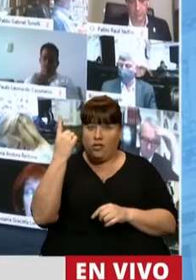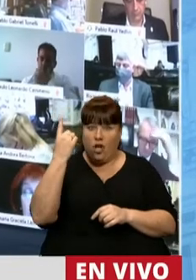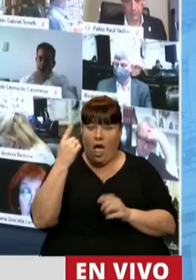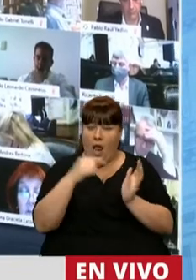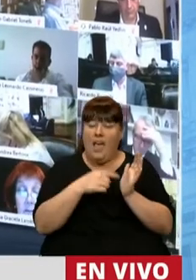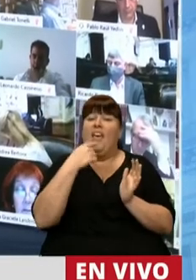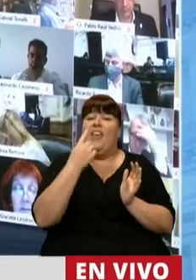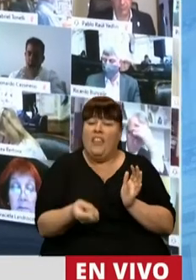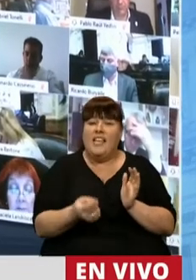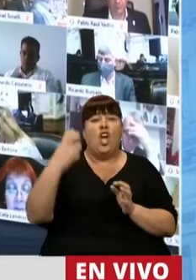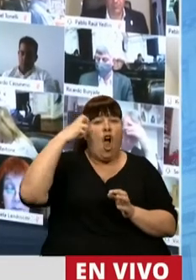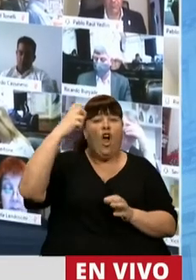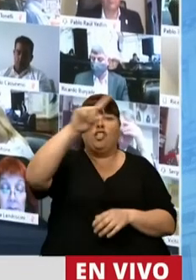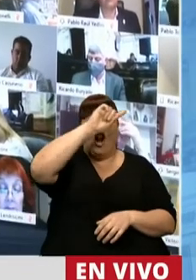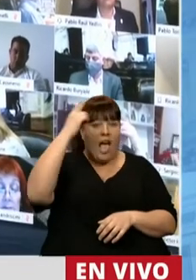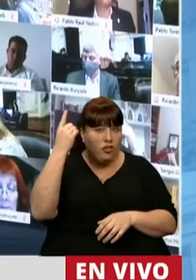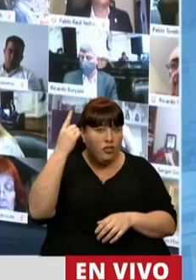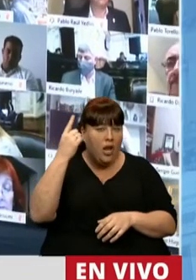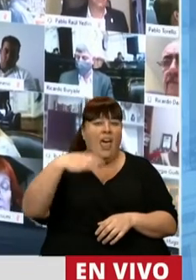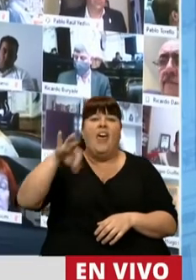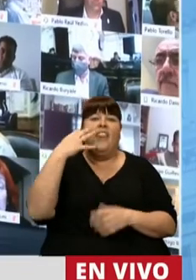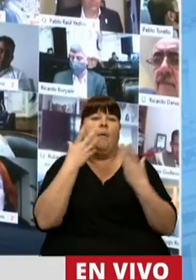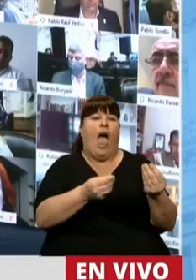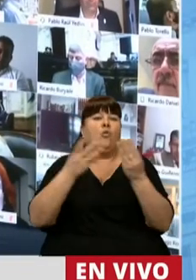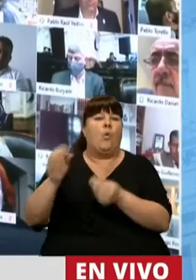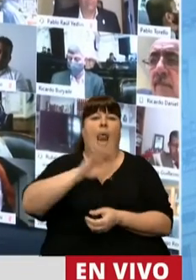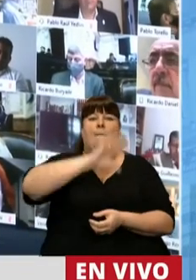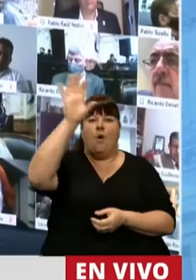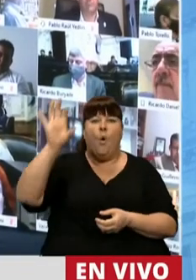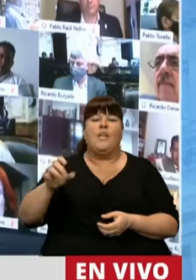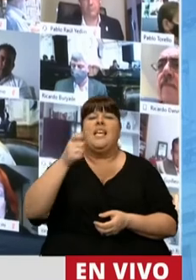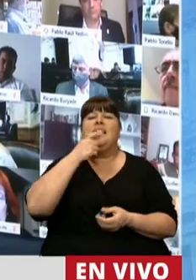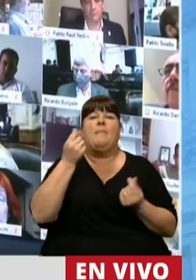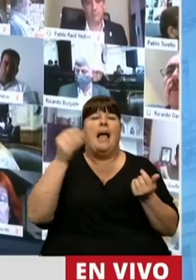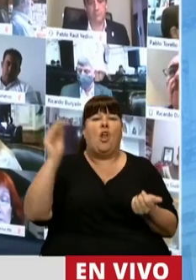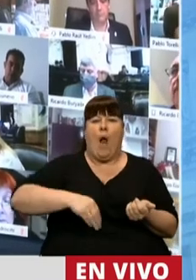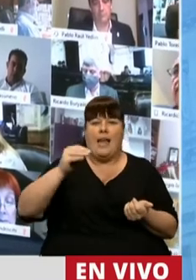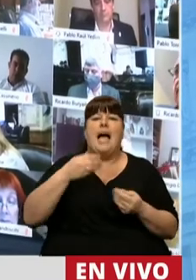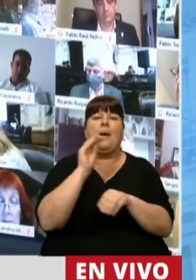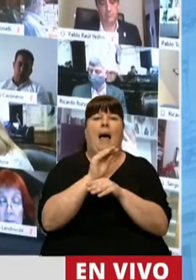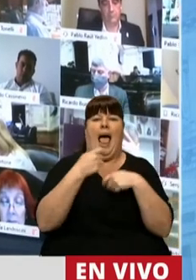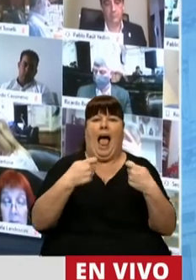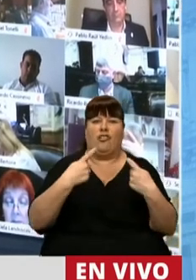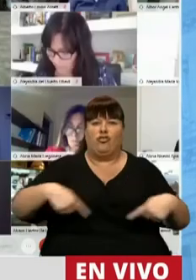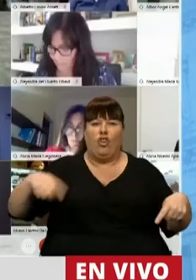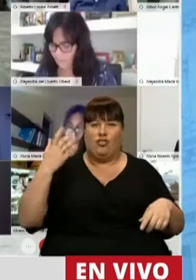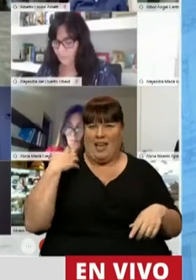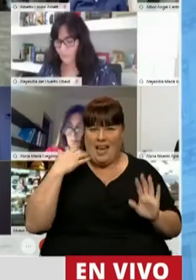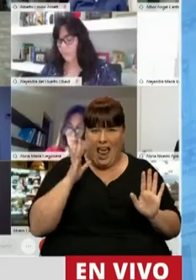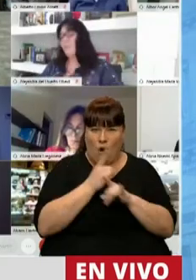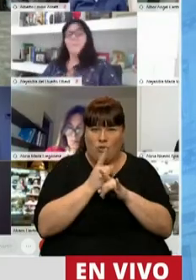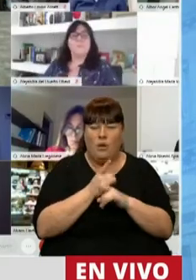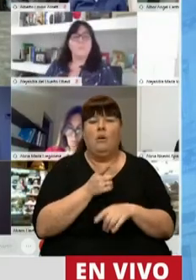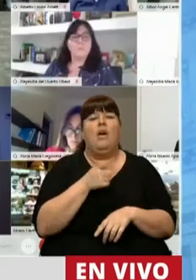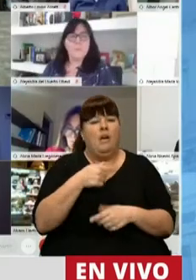Nacional, que dice que el Congreso de la Nación debe auxiliar a las provincias cuyas rentas no alcancen a cubrir sus gastos ordinarios, es